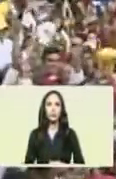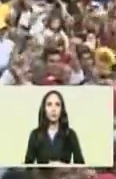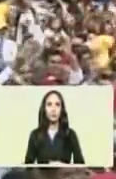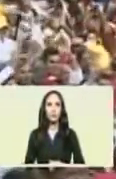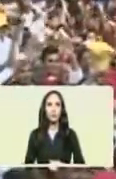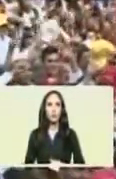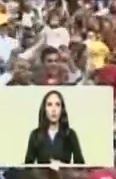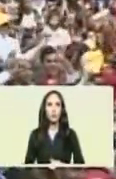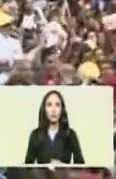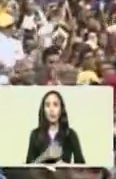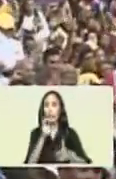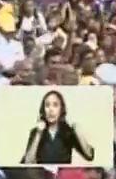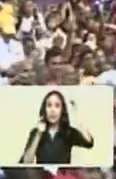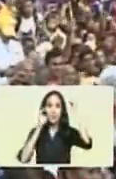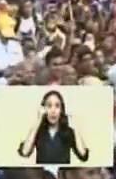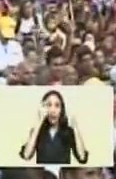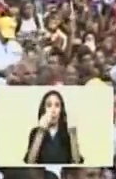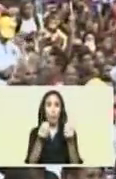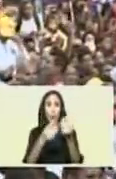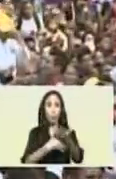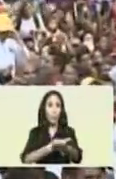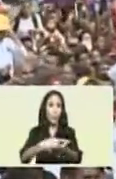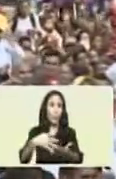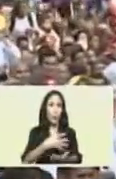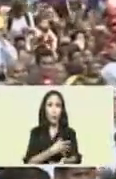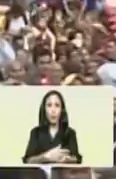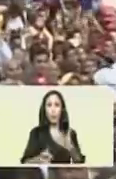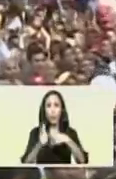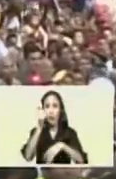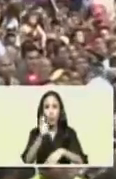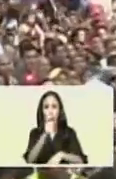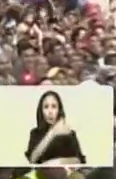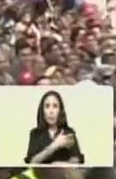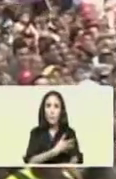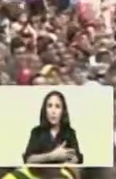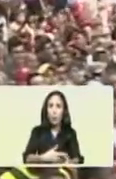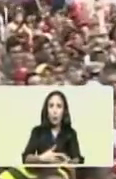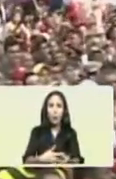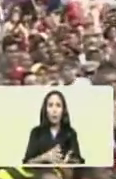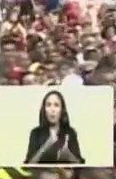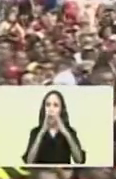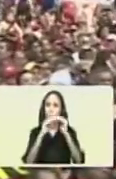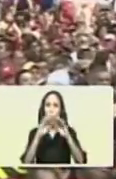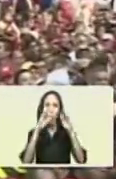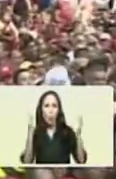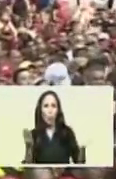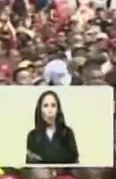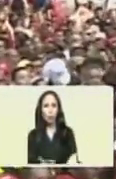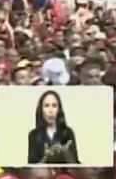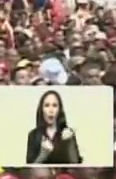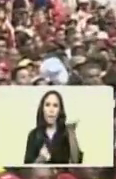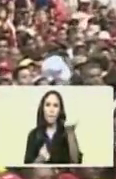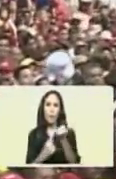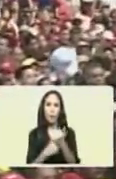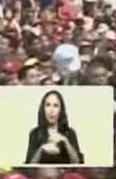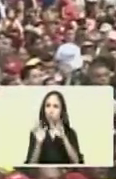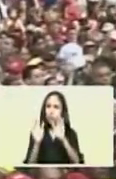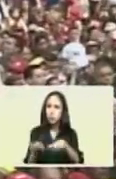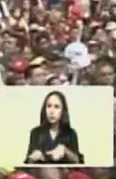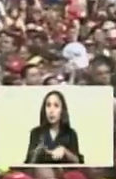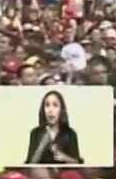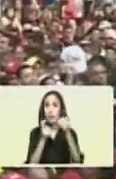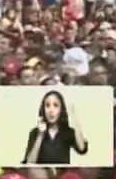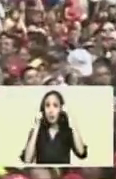chávez se hizo millones en venezuela en américa latina y en el mundo y tenemos que sentirnos